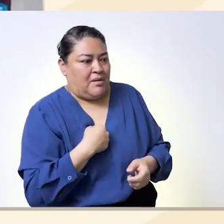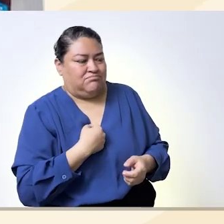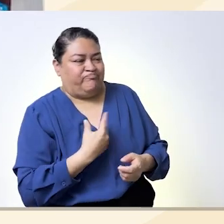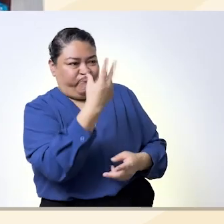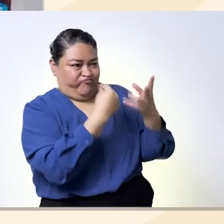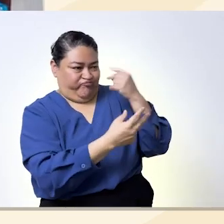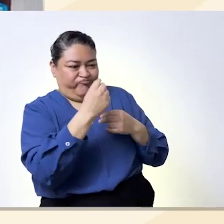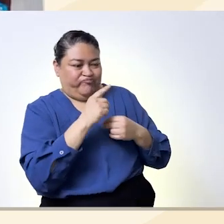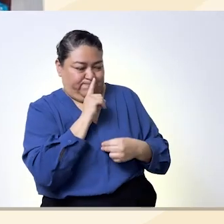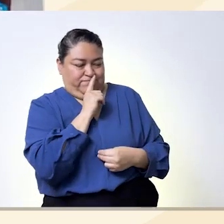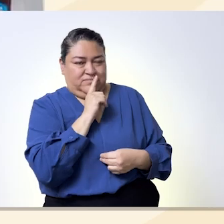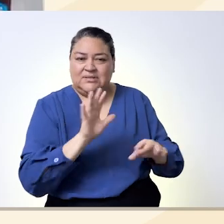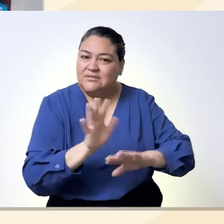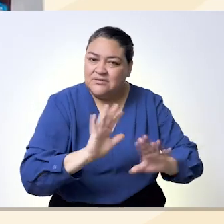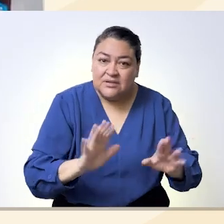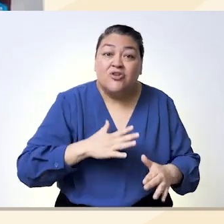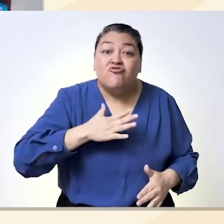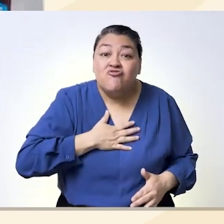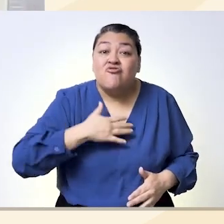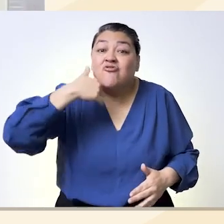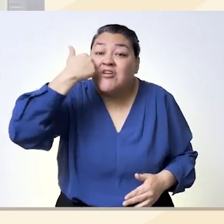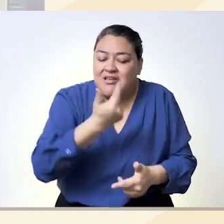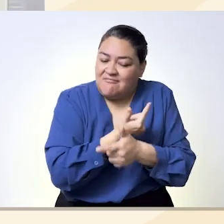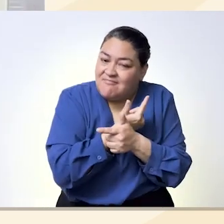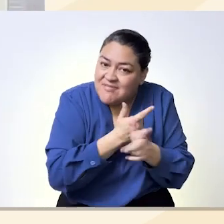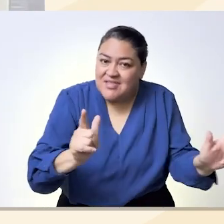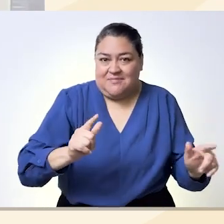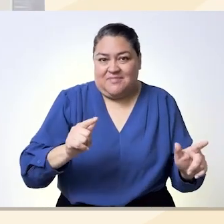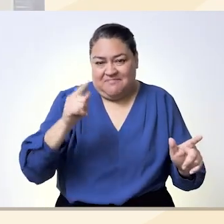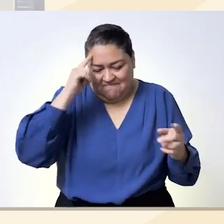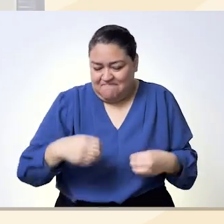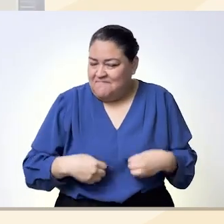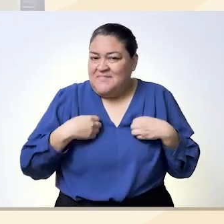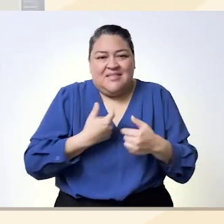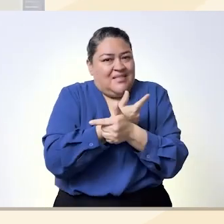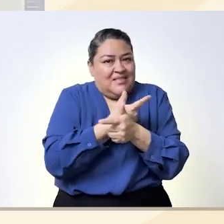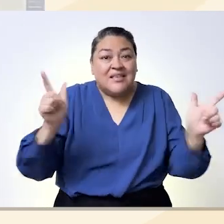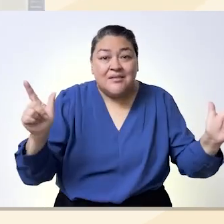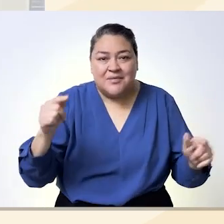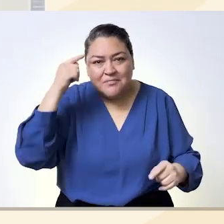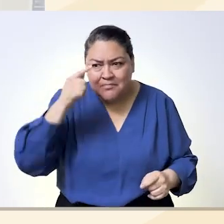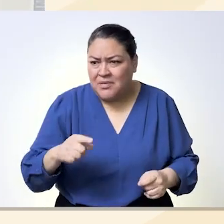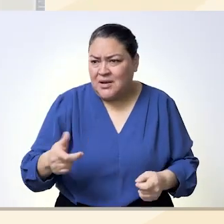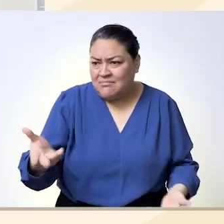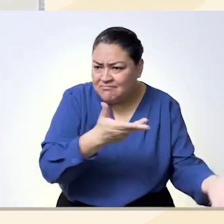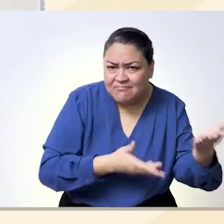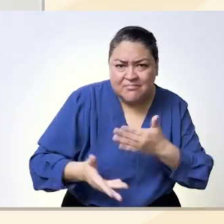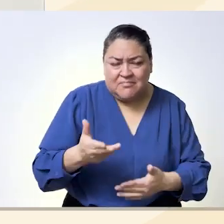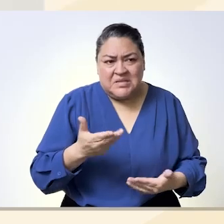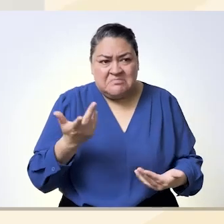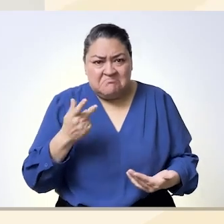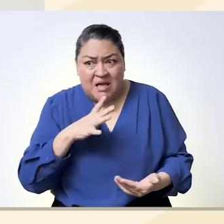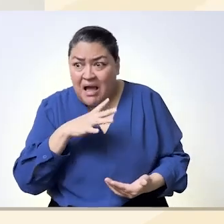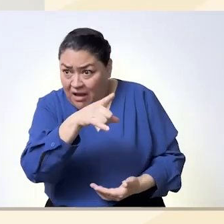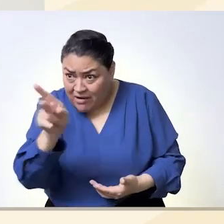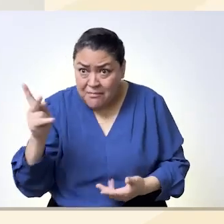de una censura, ¿no? Sino desde un lugar que posibilite otras vidas, unas vidas que aún no